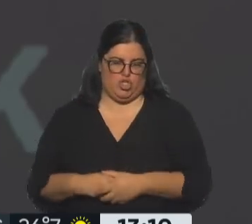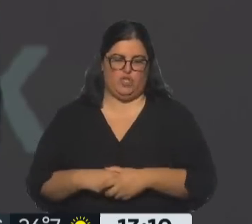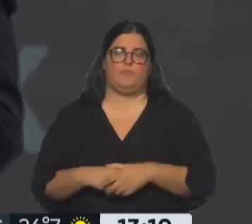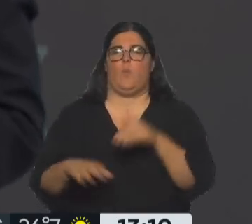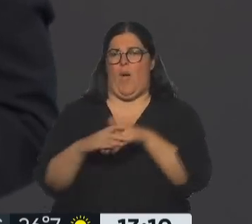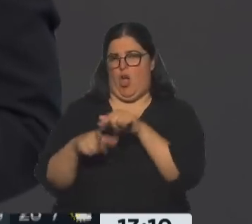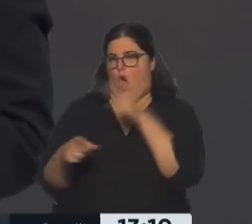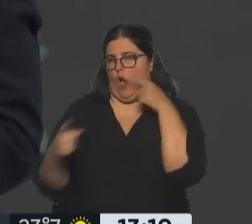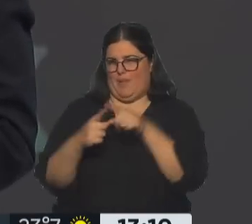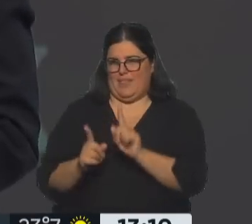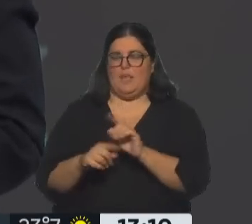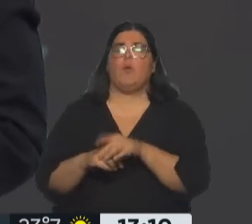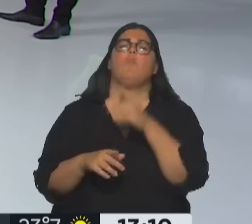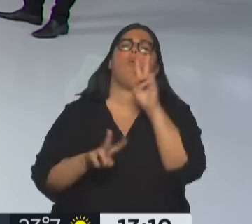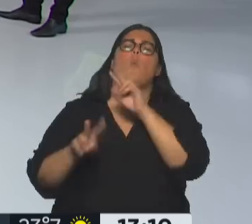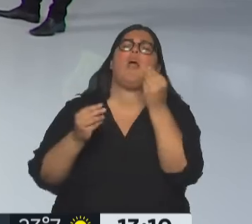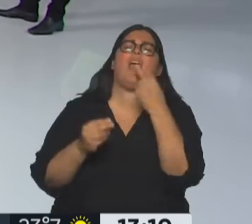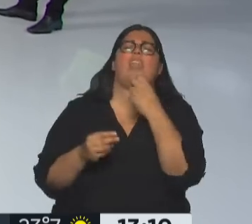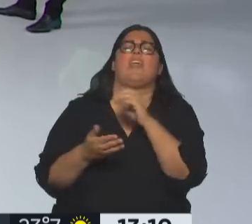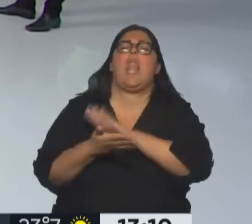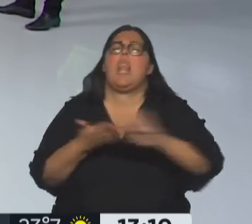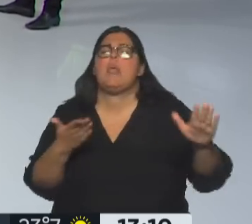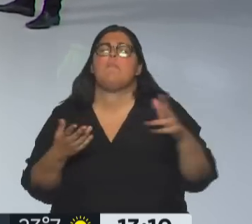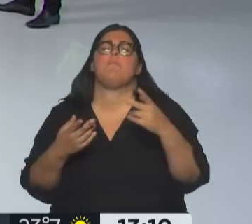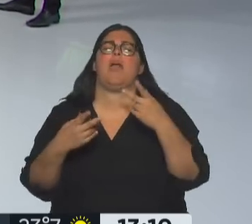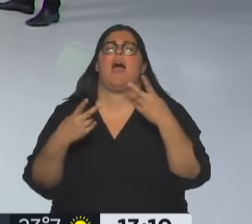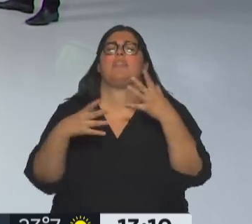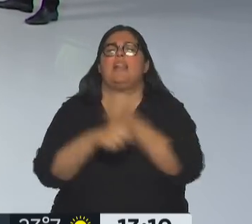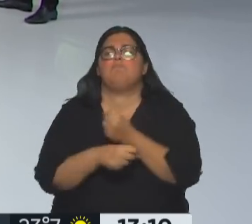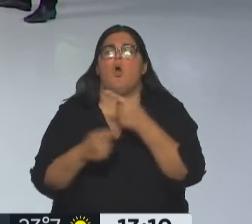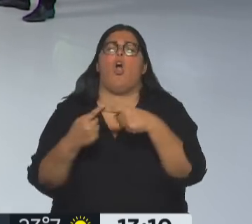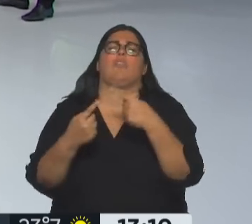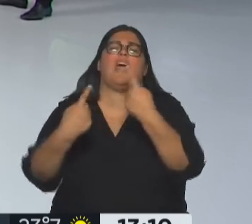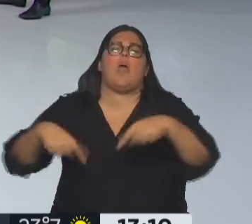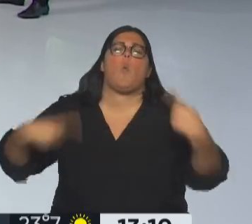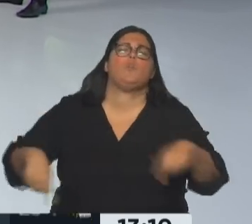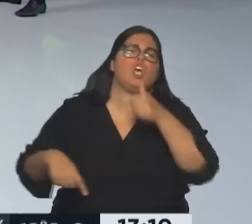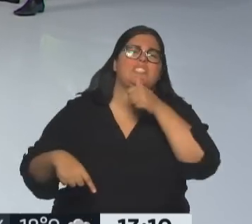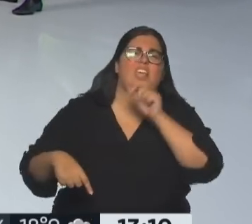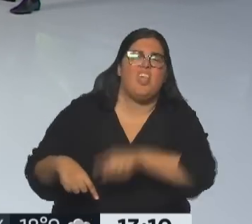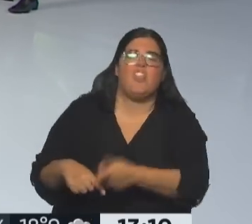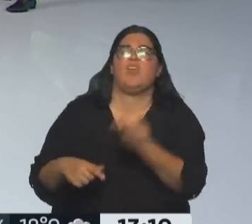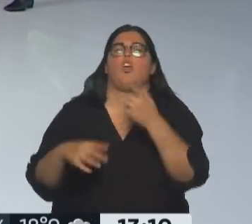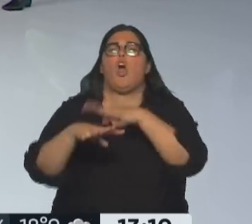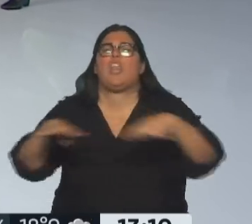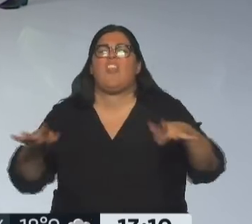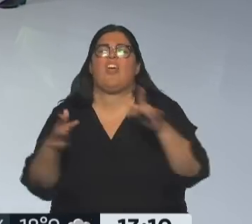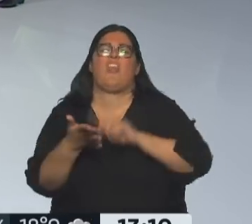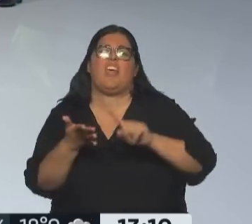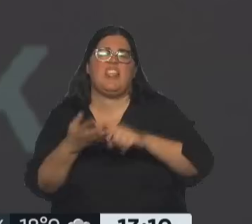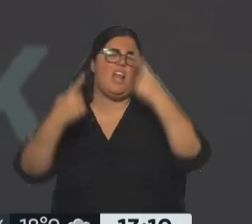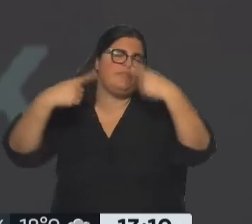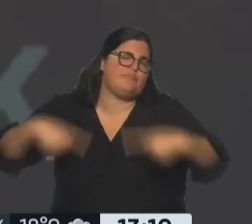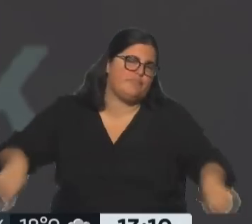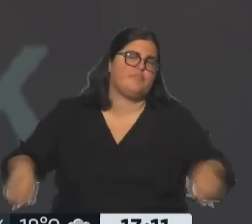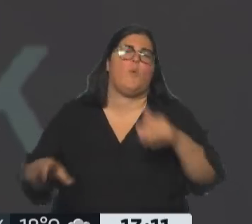esta inversión en energía limpia, en desarrollo urbano, en transporte, en recursos hídricos, salud, redes digitales, etcétera,